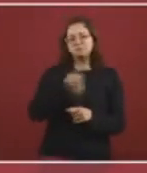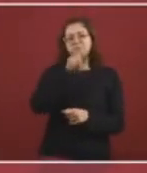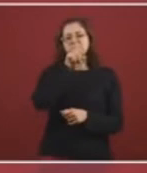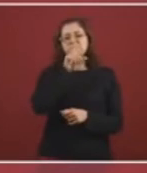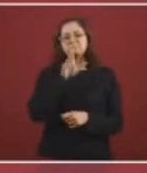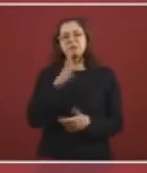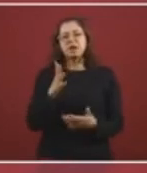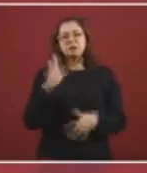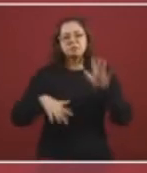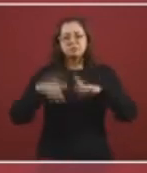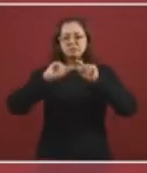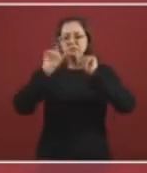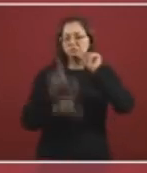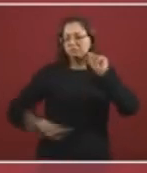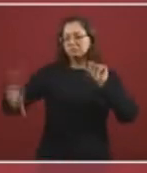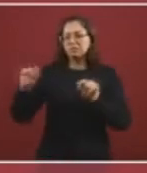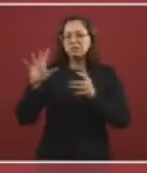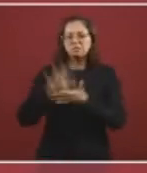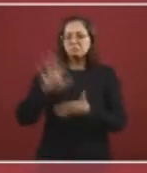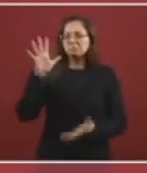conocen el texto.